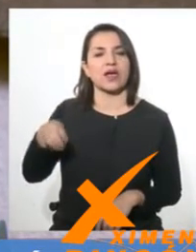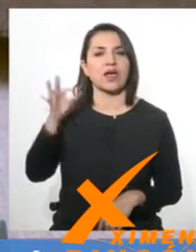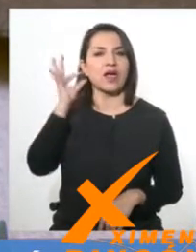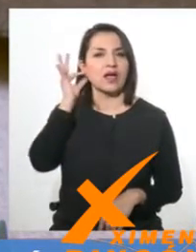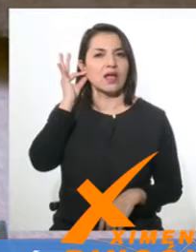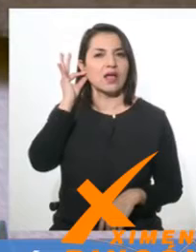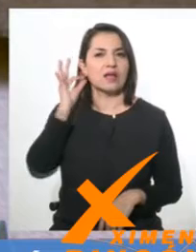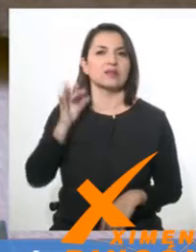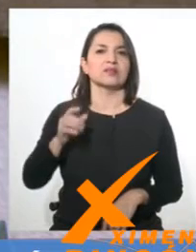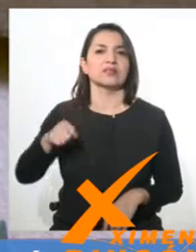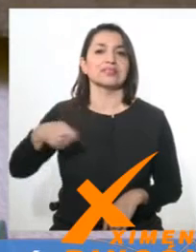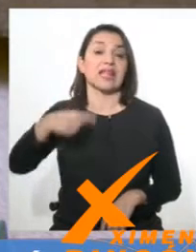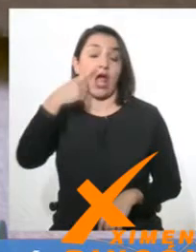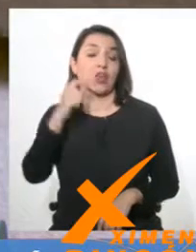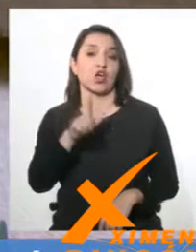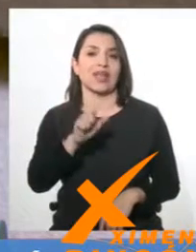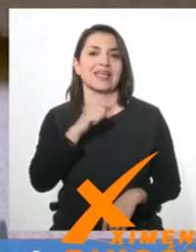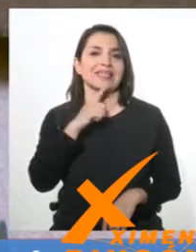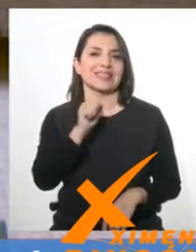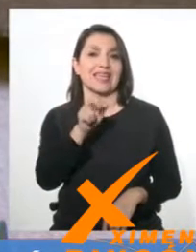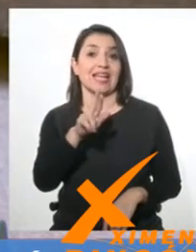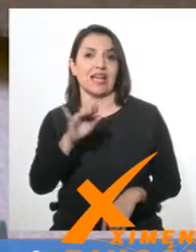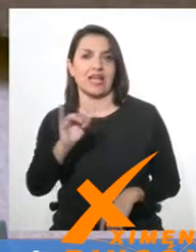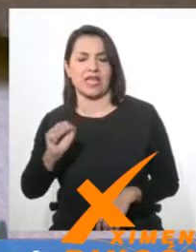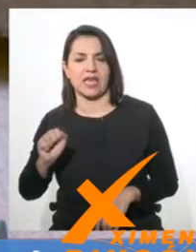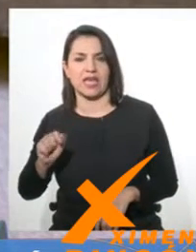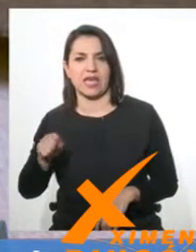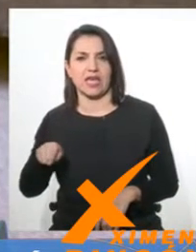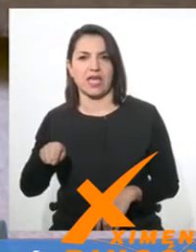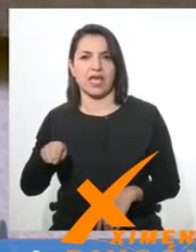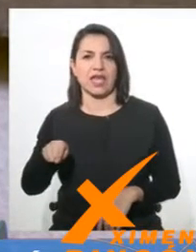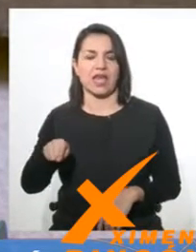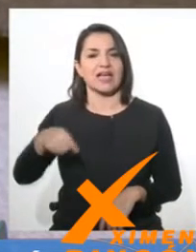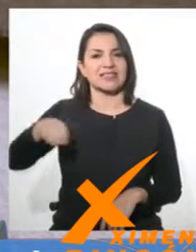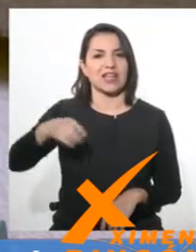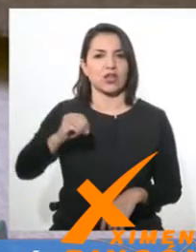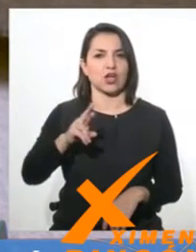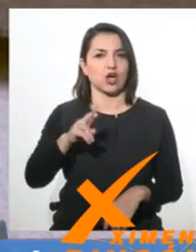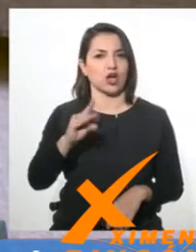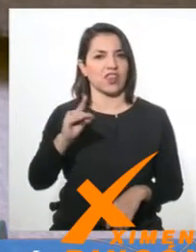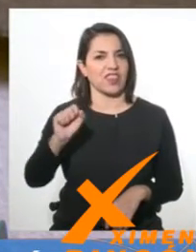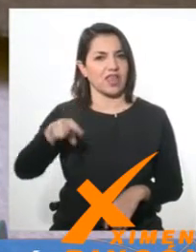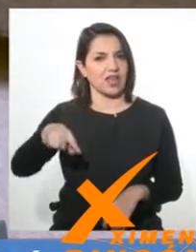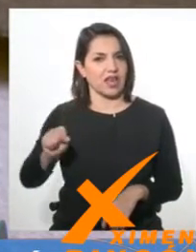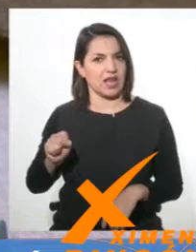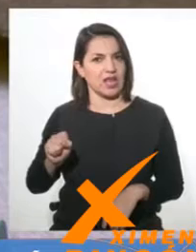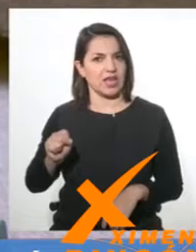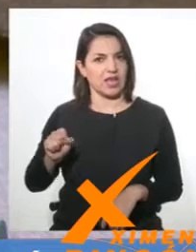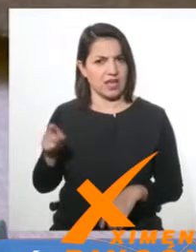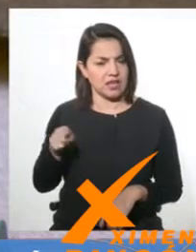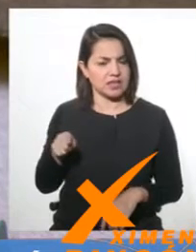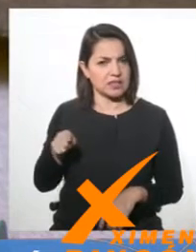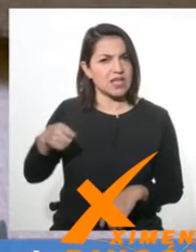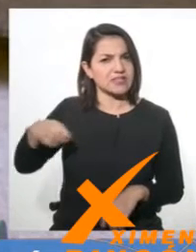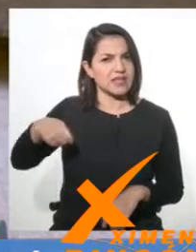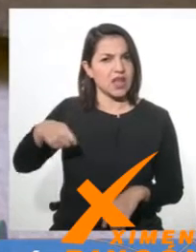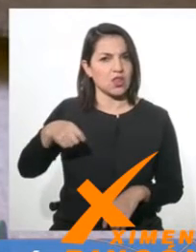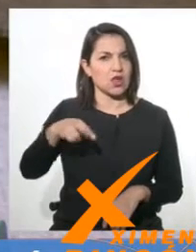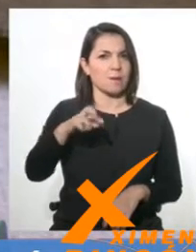el senador Letelier, Lagos, Pizarro, la senadora Jimena Órdenes, por esta discusión. Creo